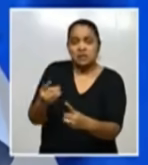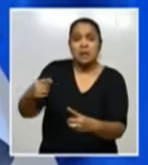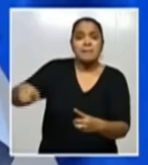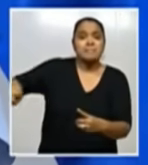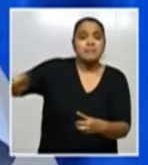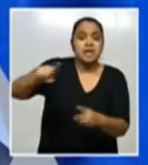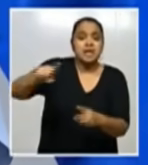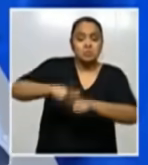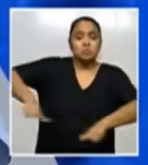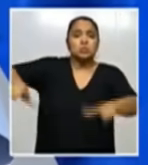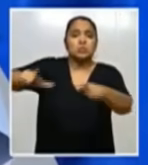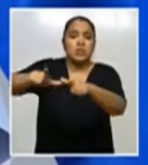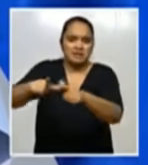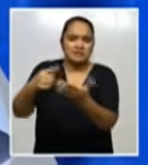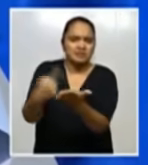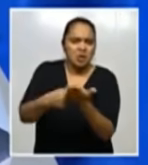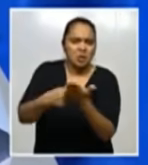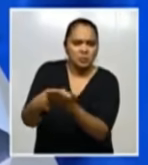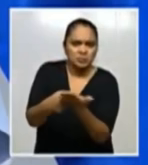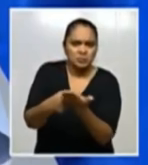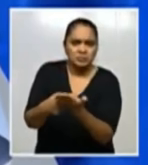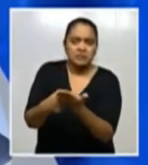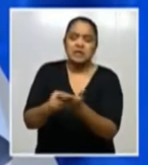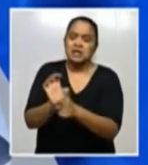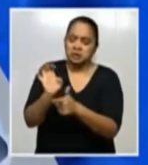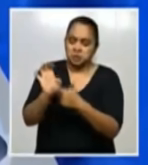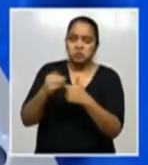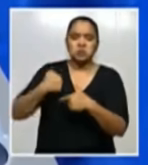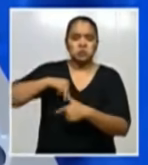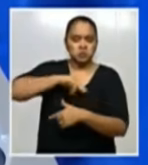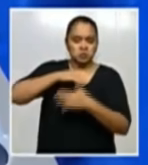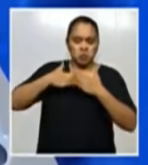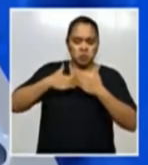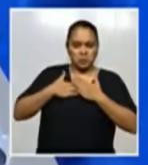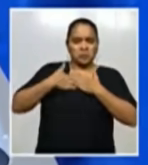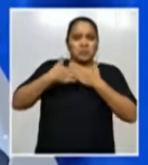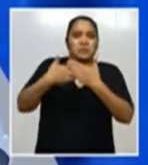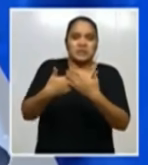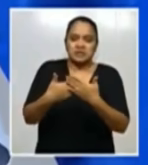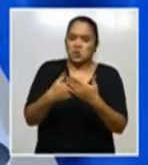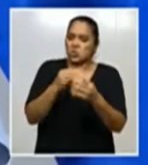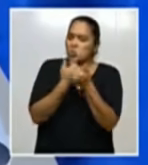por eso pues la asociación está anuente a colaborar y a contribuir en cualquier